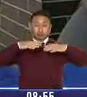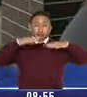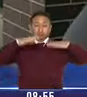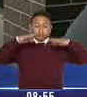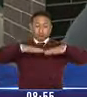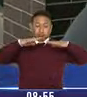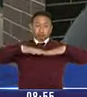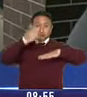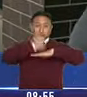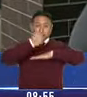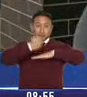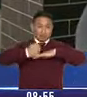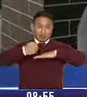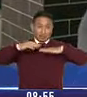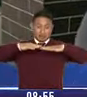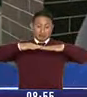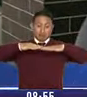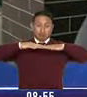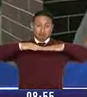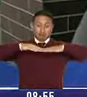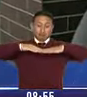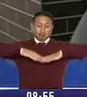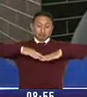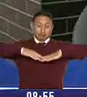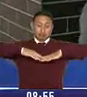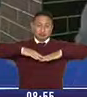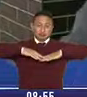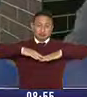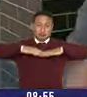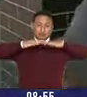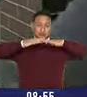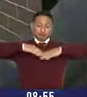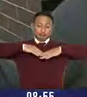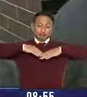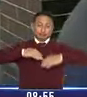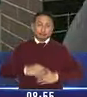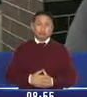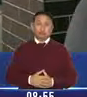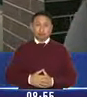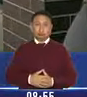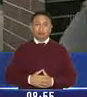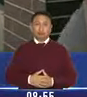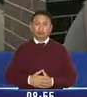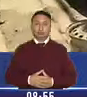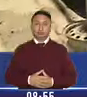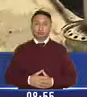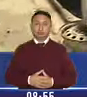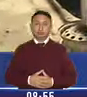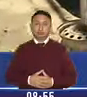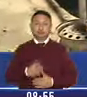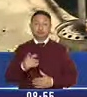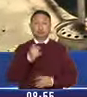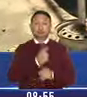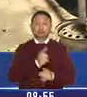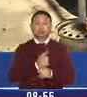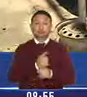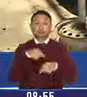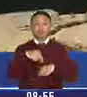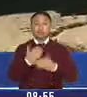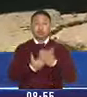taconada la tierra, con la lluvia de ayer y de hoy día se llevó toda la tierra y ya está hundiéndose otra vez. Por ello esperan que este